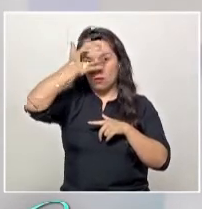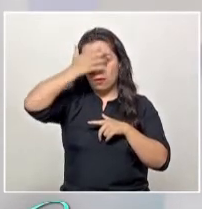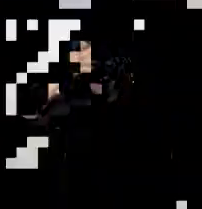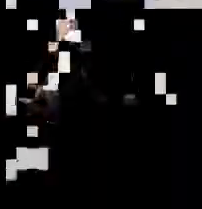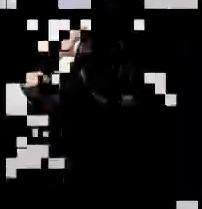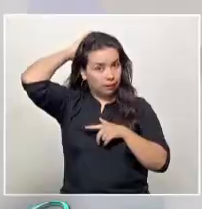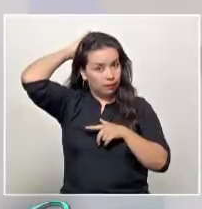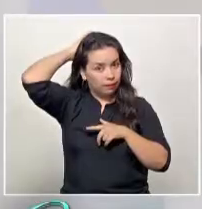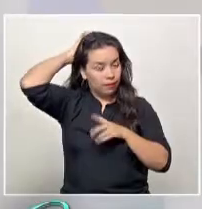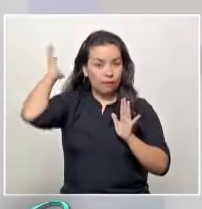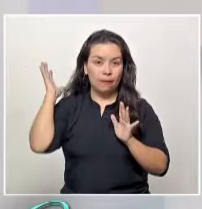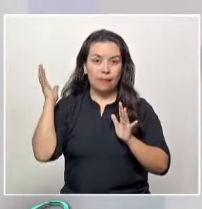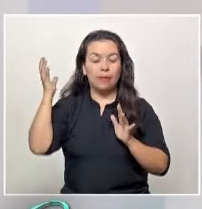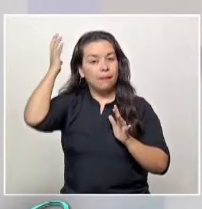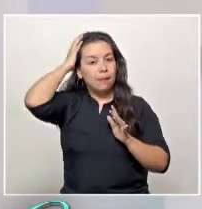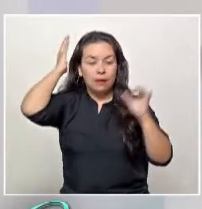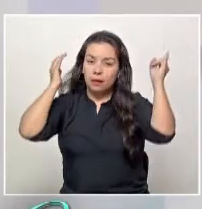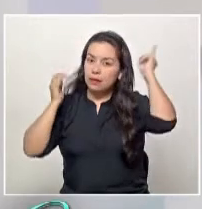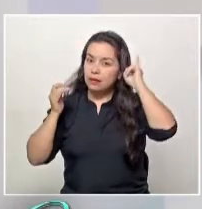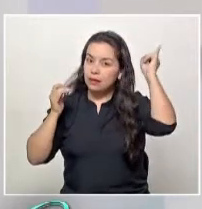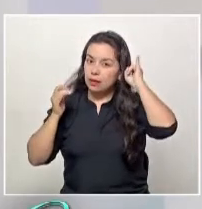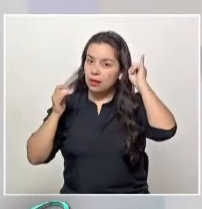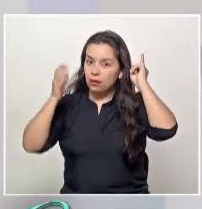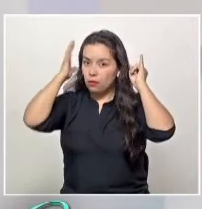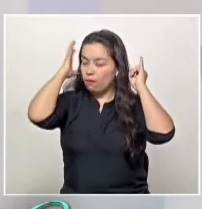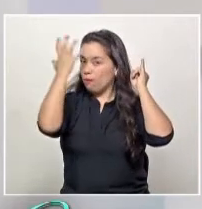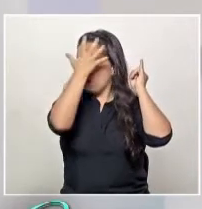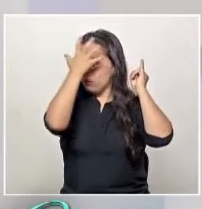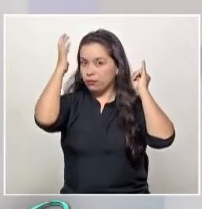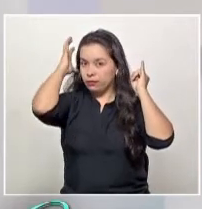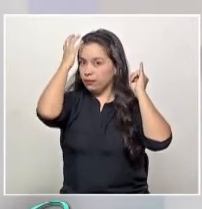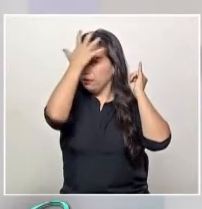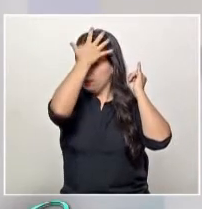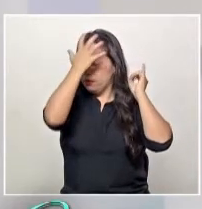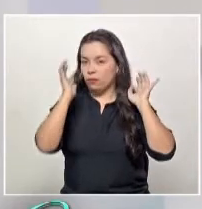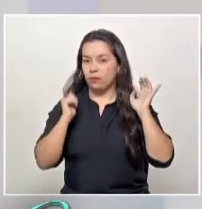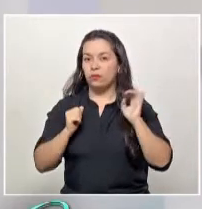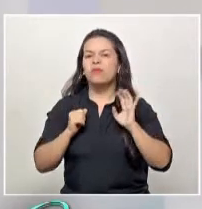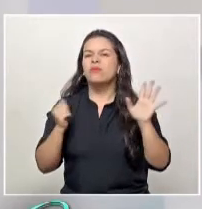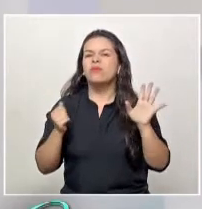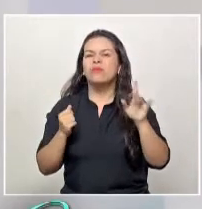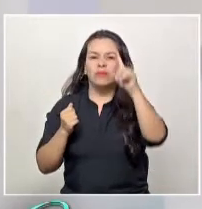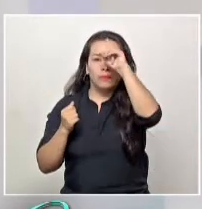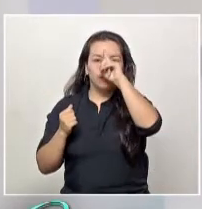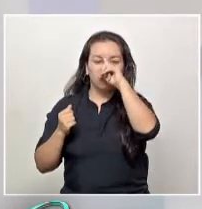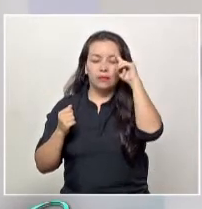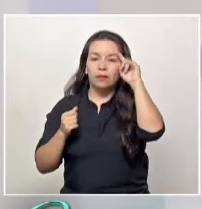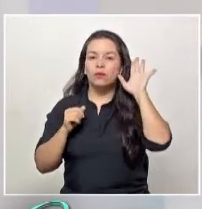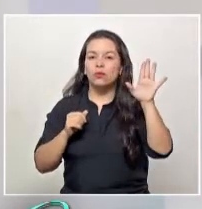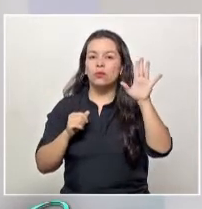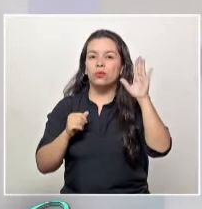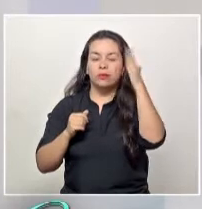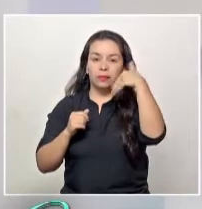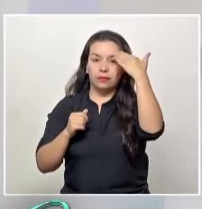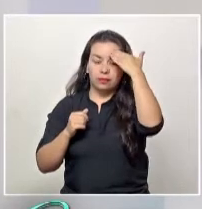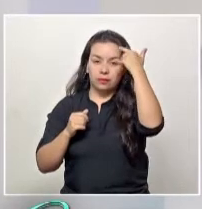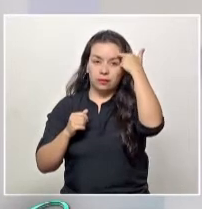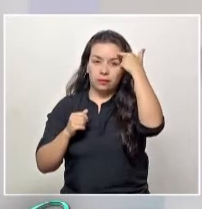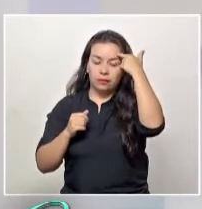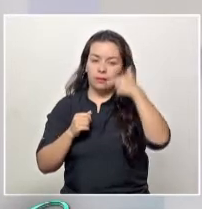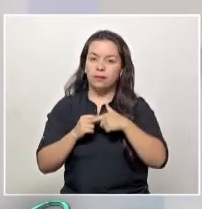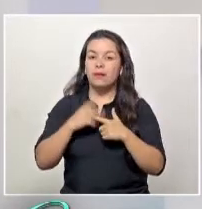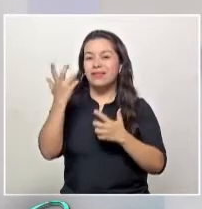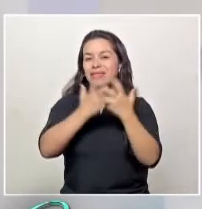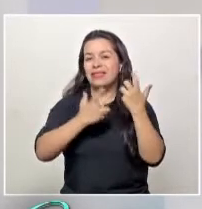temporal. Frontal izquierdo, fosa posterior, con cuarto ventrículo central. Sistema de